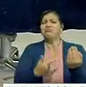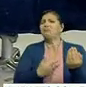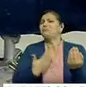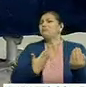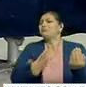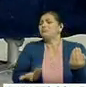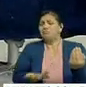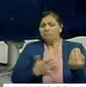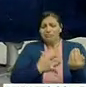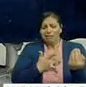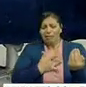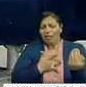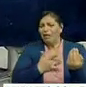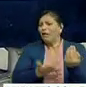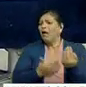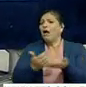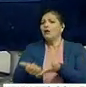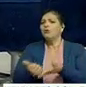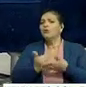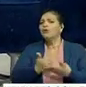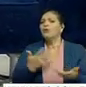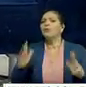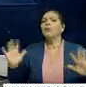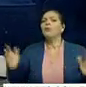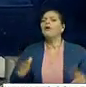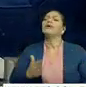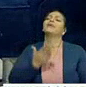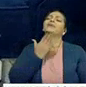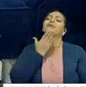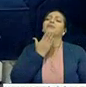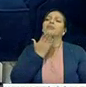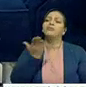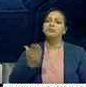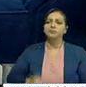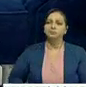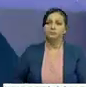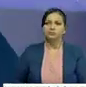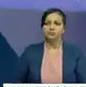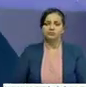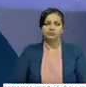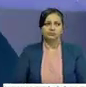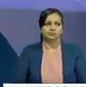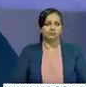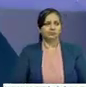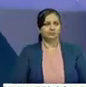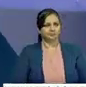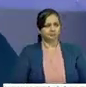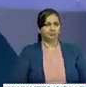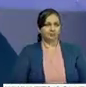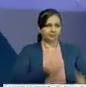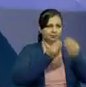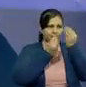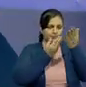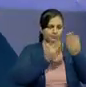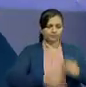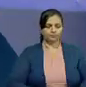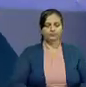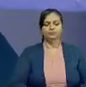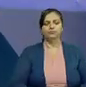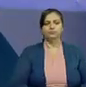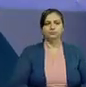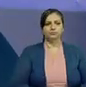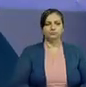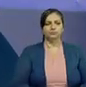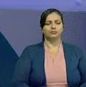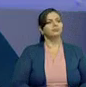ahora sí nos van a atender y ahora sí nos van a dar el acompañamiento que tanto proclaman? Bueno, yo quiero contar una experiencia como Iglesia Católica. Sí.